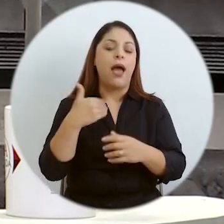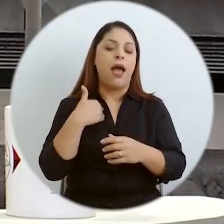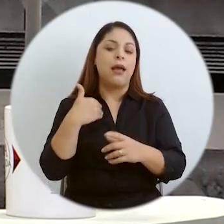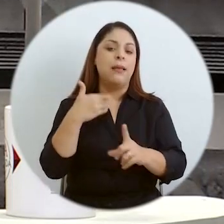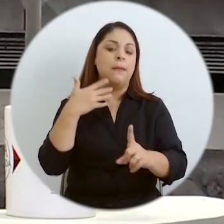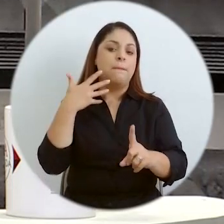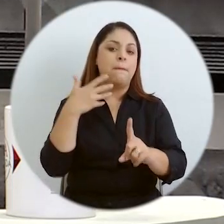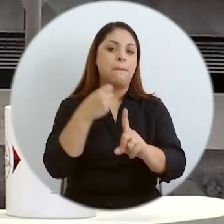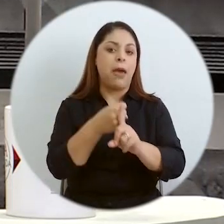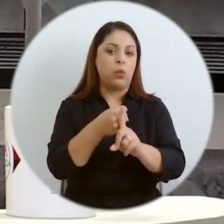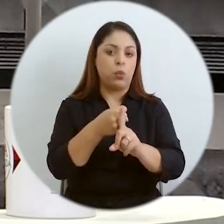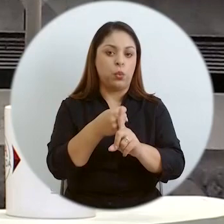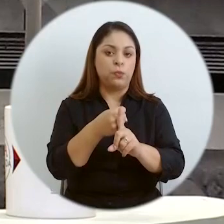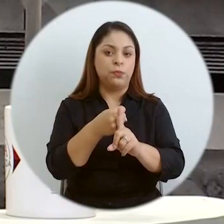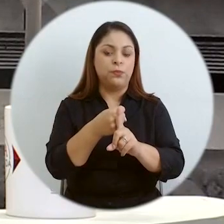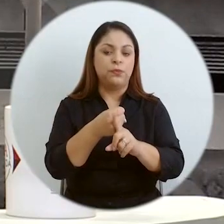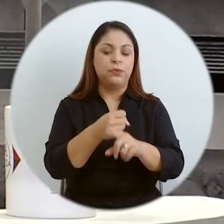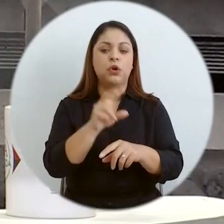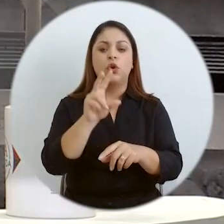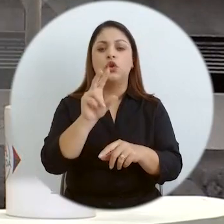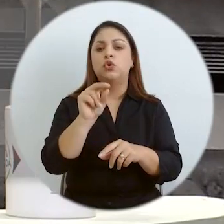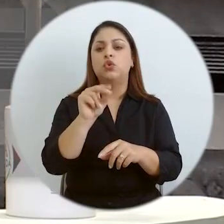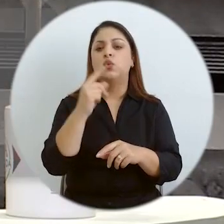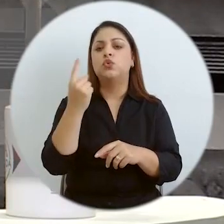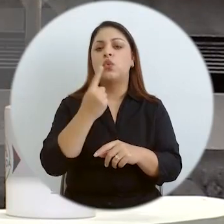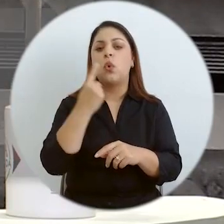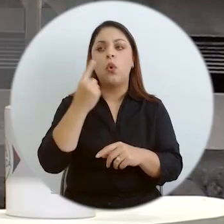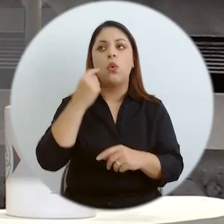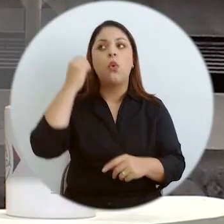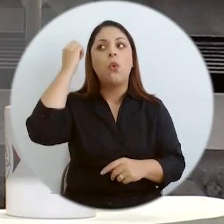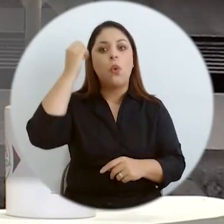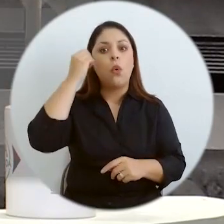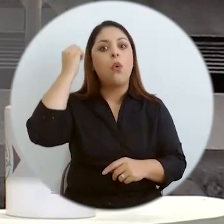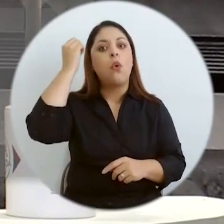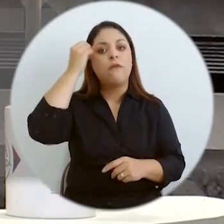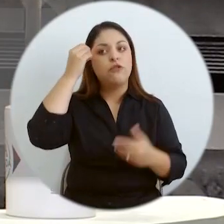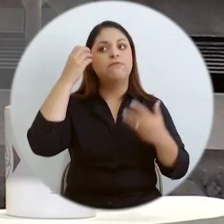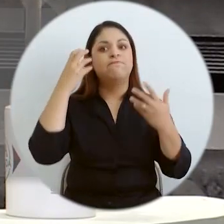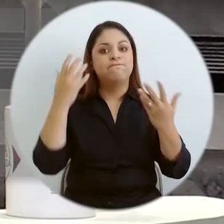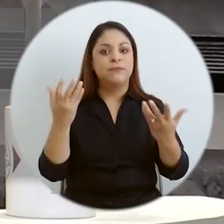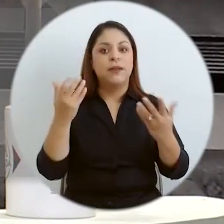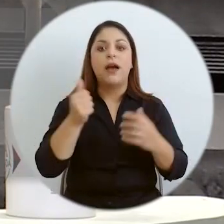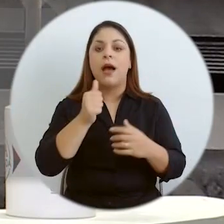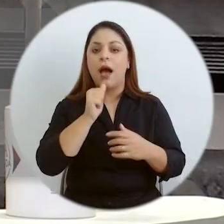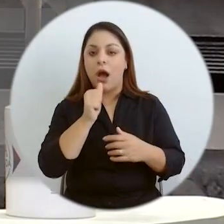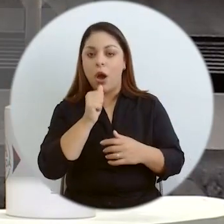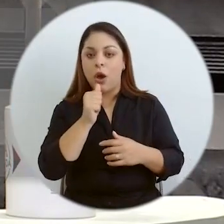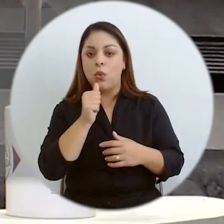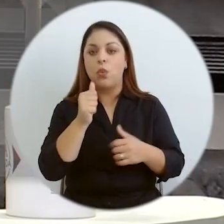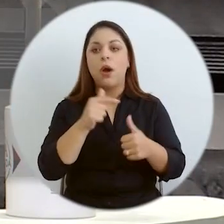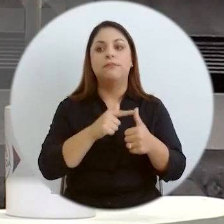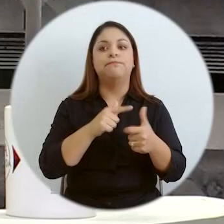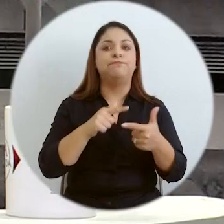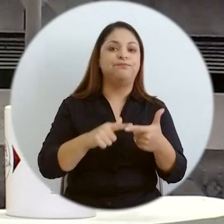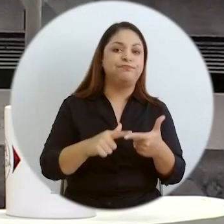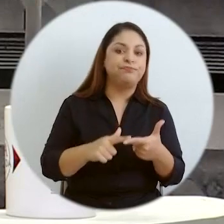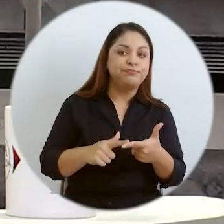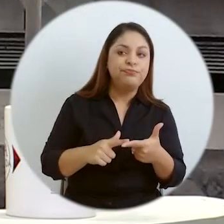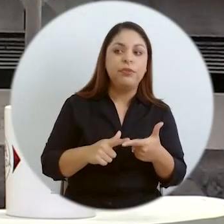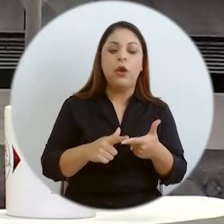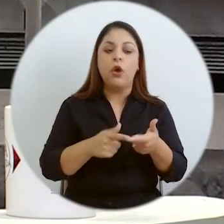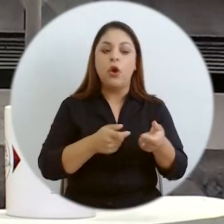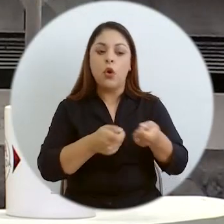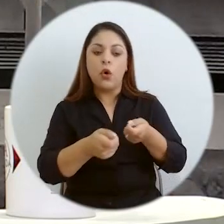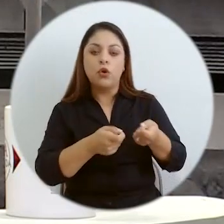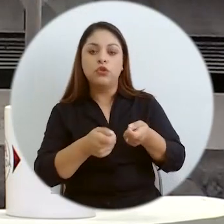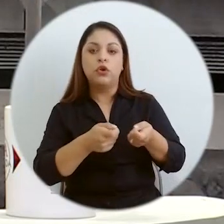solamente por la cuestión obvia que tiene que ver con el agua, que tiene que ver con la gentrificación,